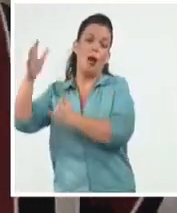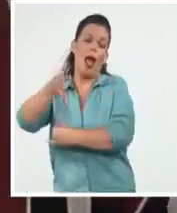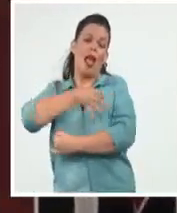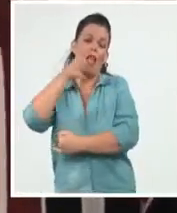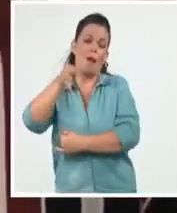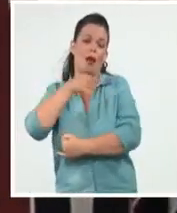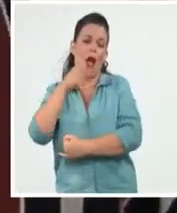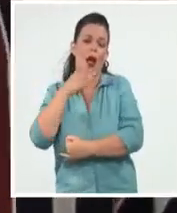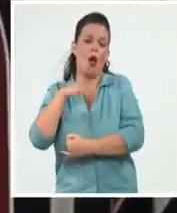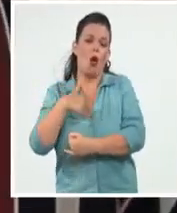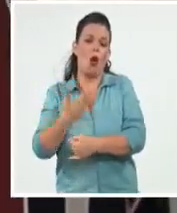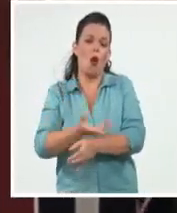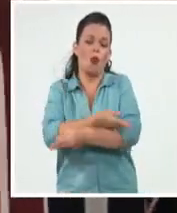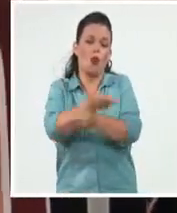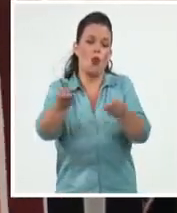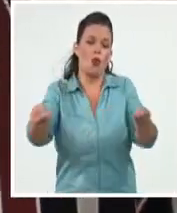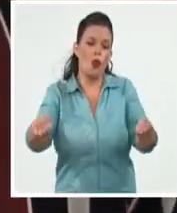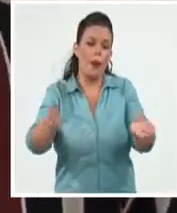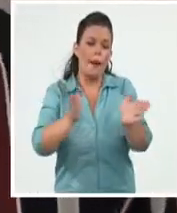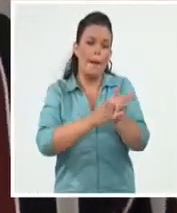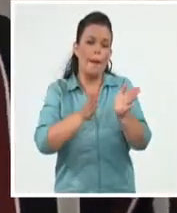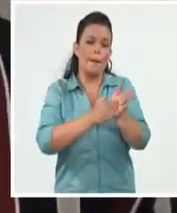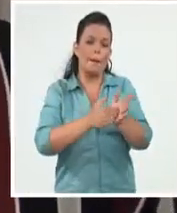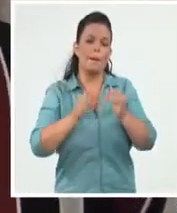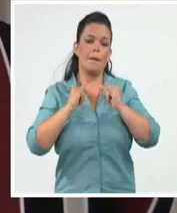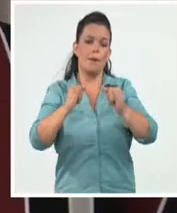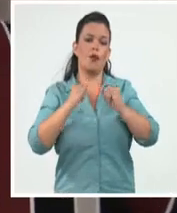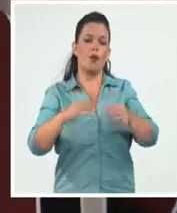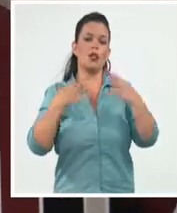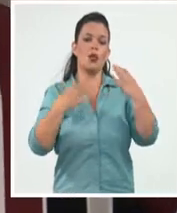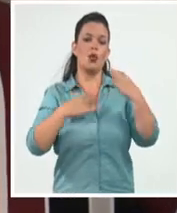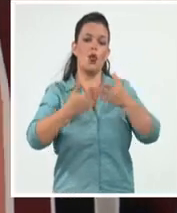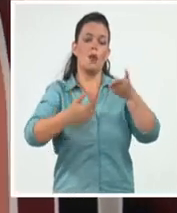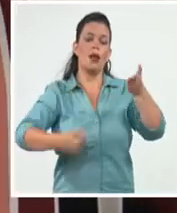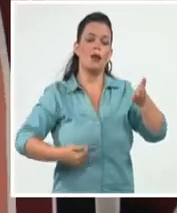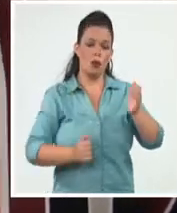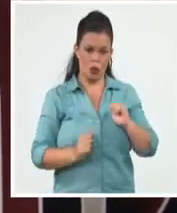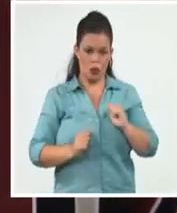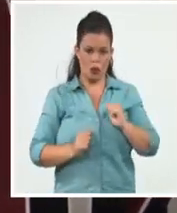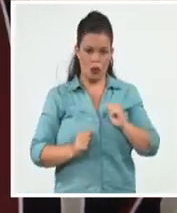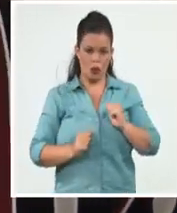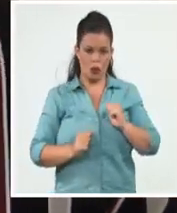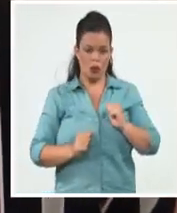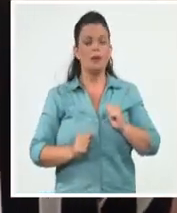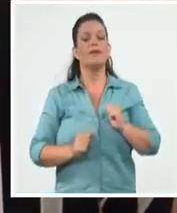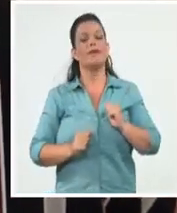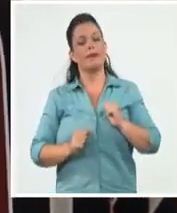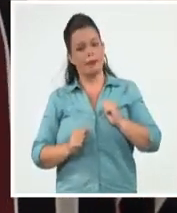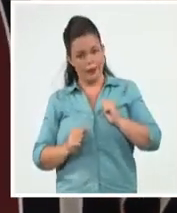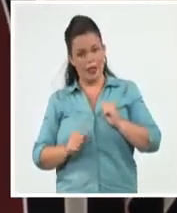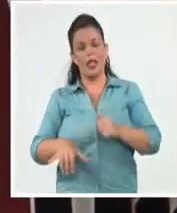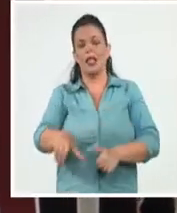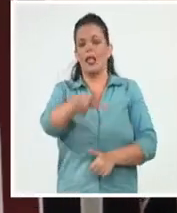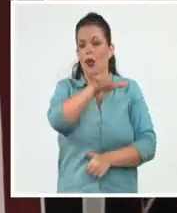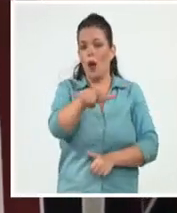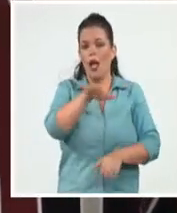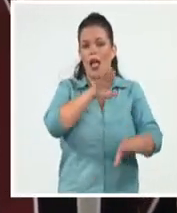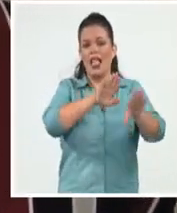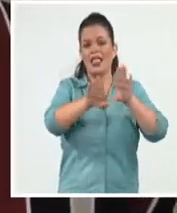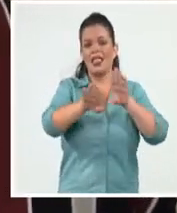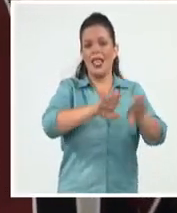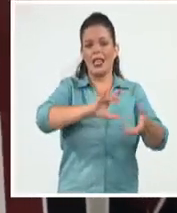lo presentado como posible recursos donados. En primer lugar, vienen en formatos diferentes a los que se venden en las redes minoristas, lo